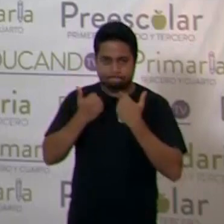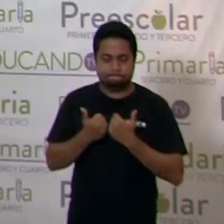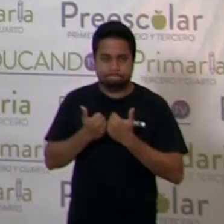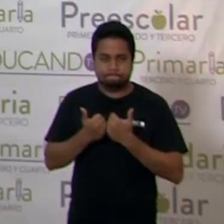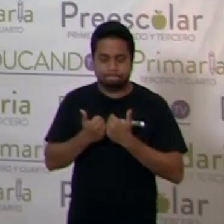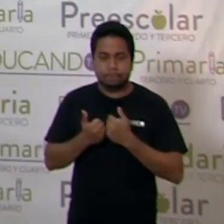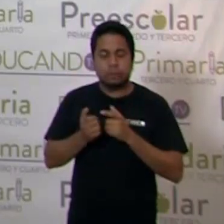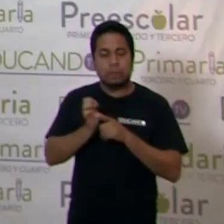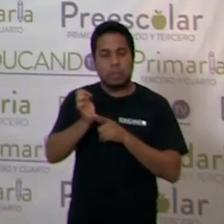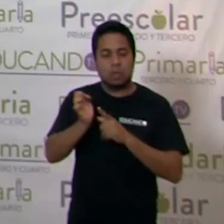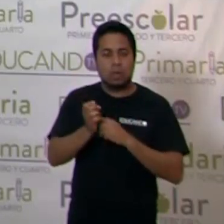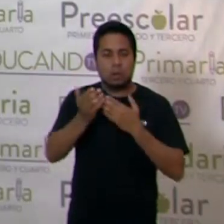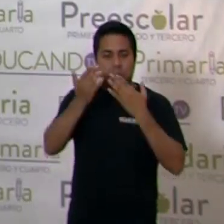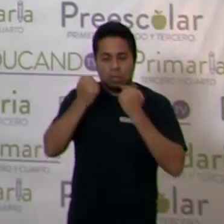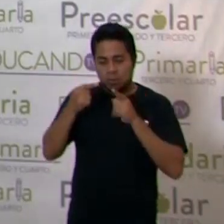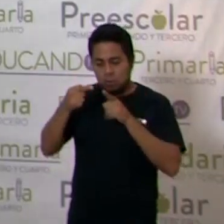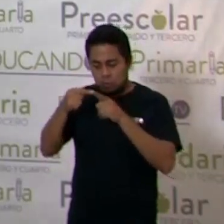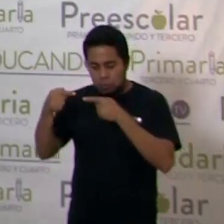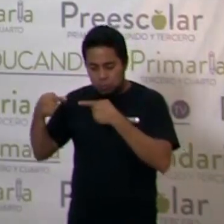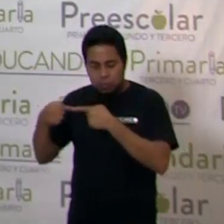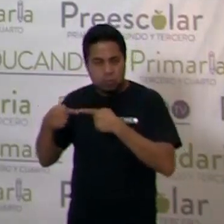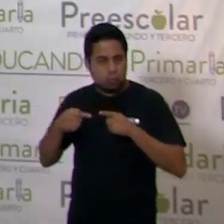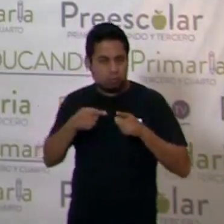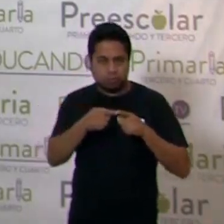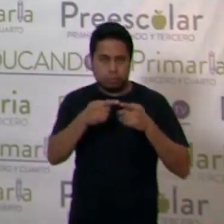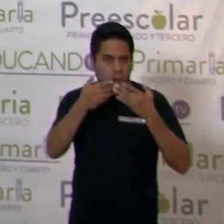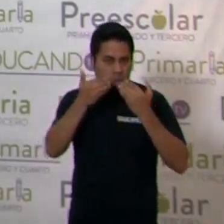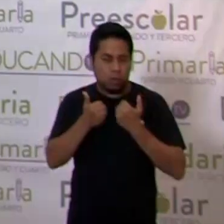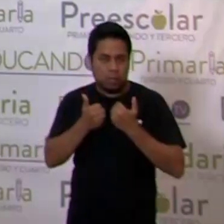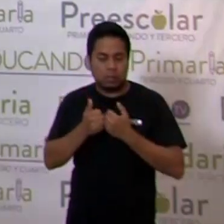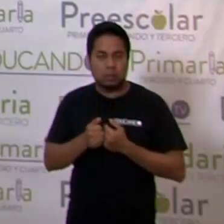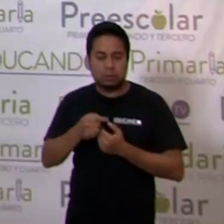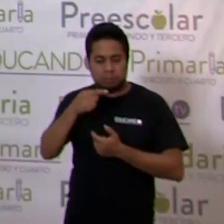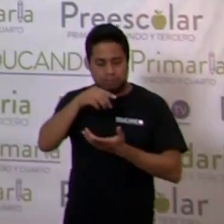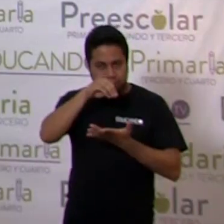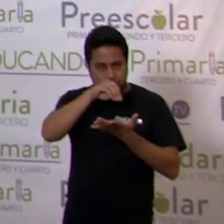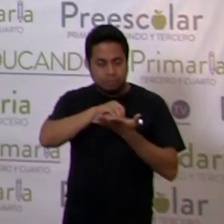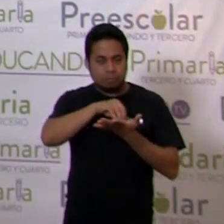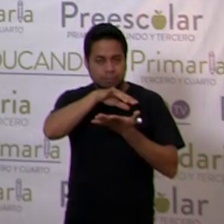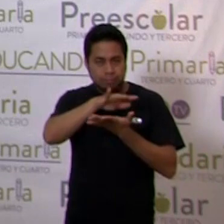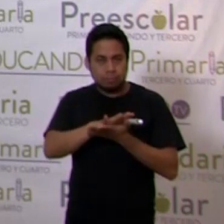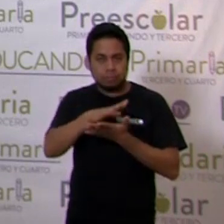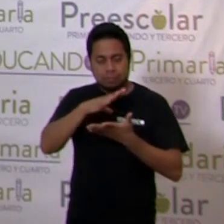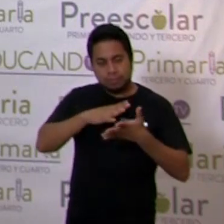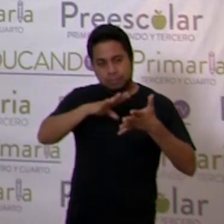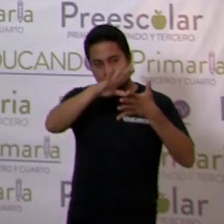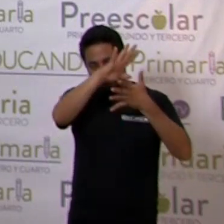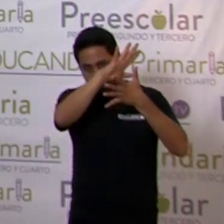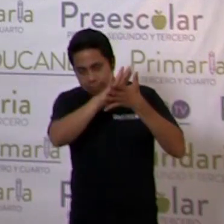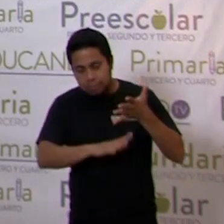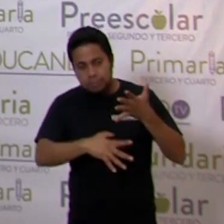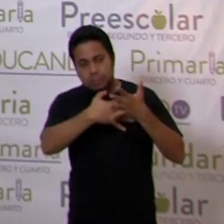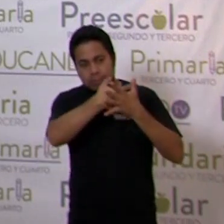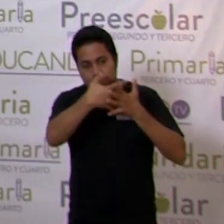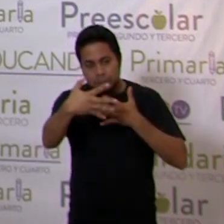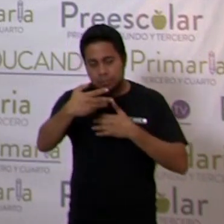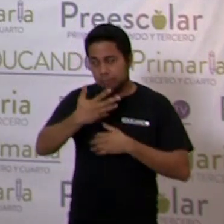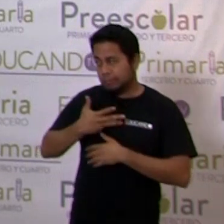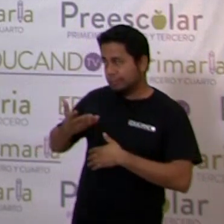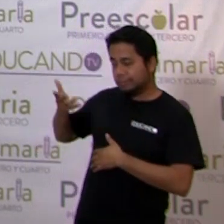Entonces no tiene ningún vértice vamos a registrarlo en una tabla que pusimos